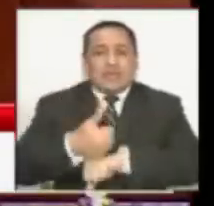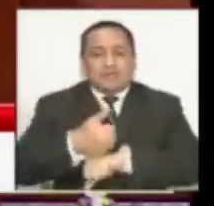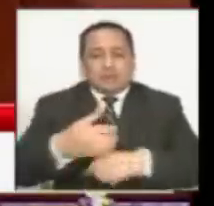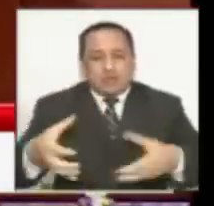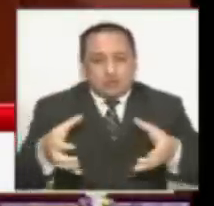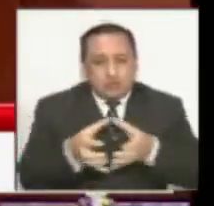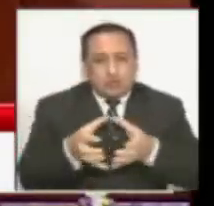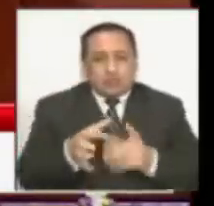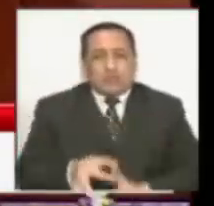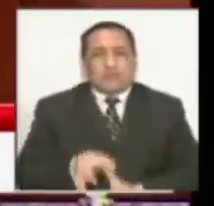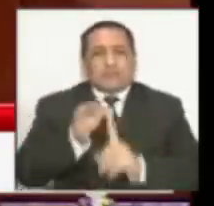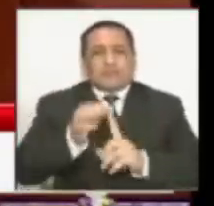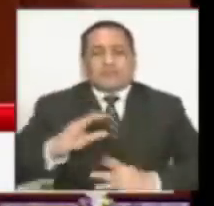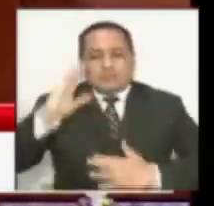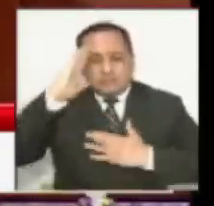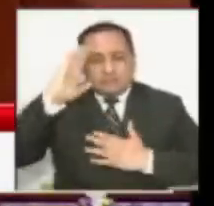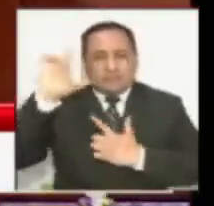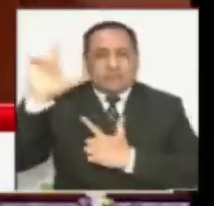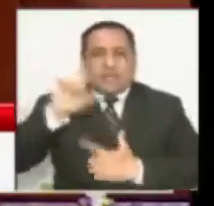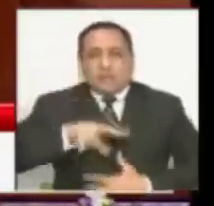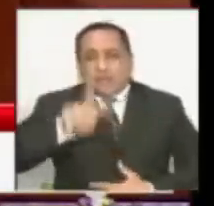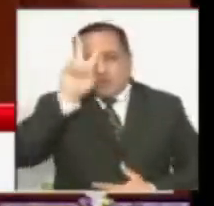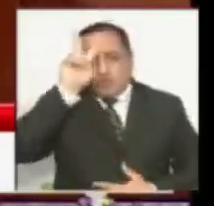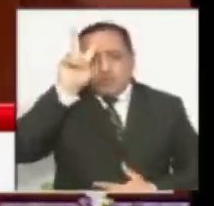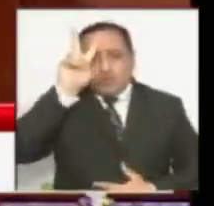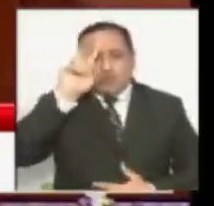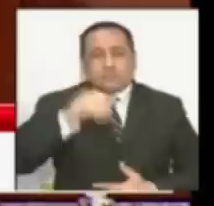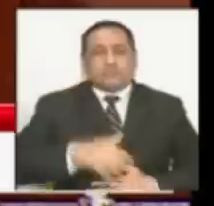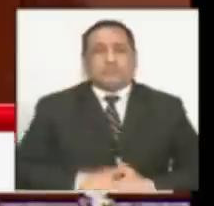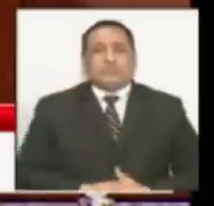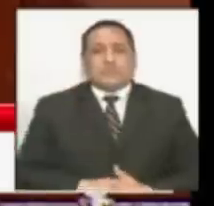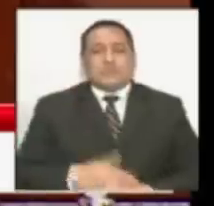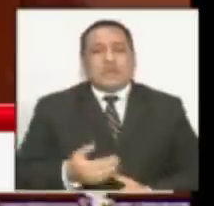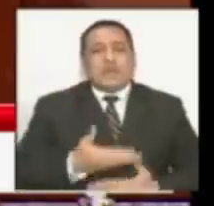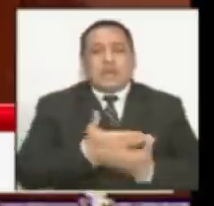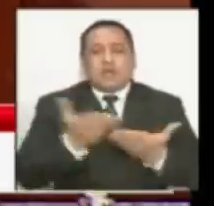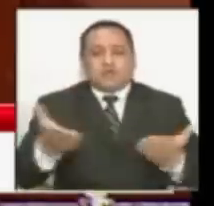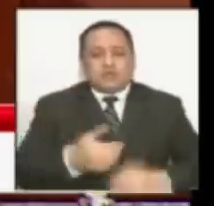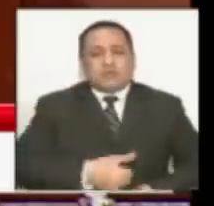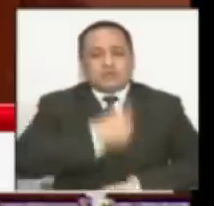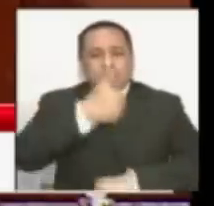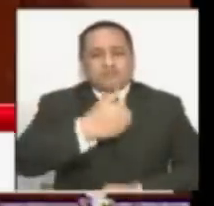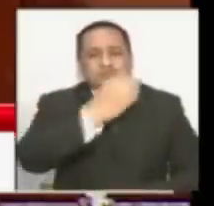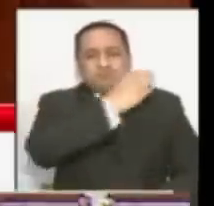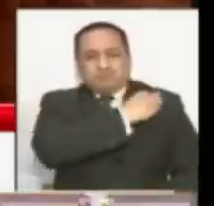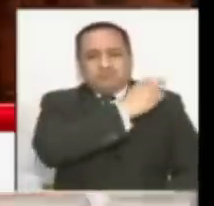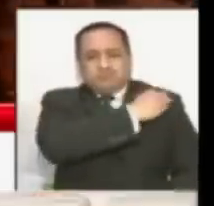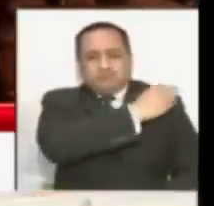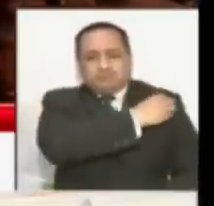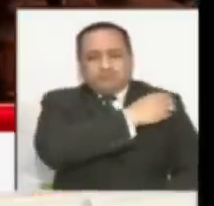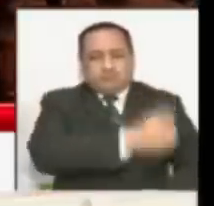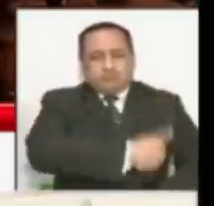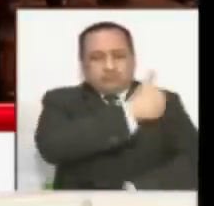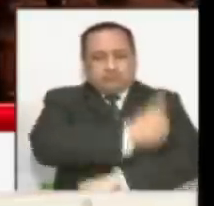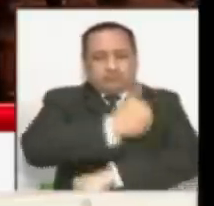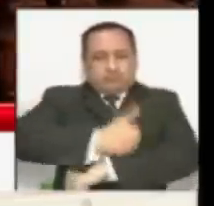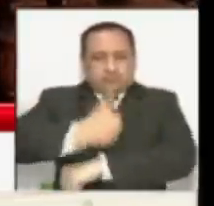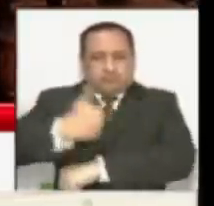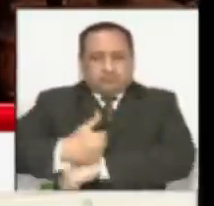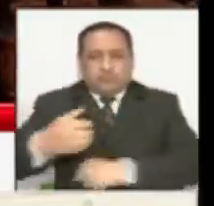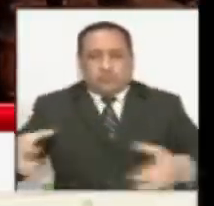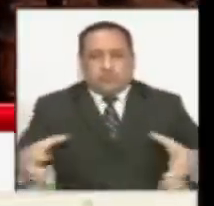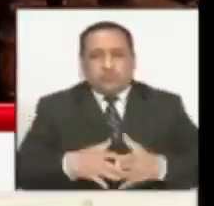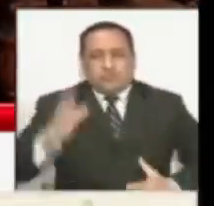Comando Conjunto de las Fuerzas Armadas del Perú, señores Comandantes Generales de los Institutos de las